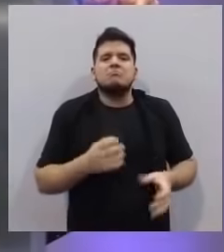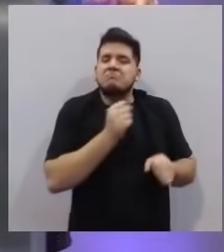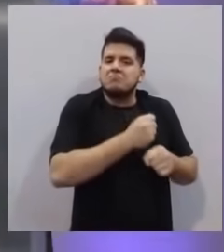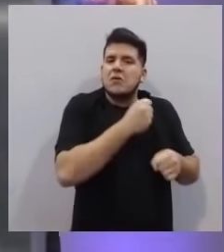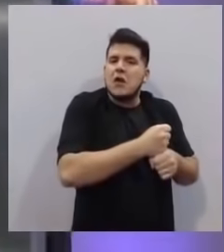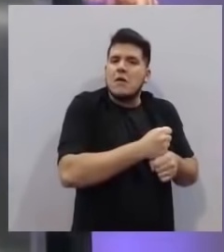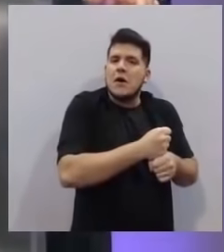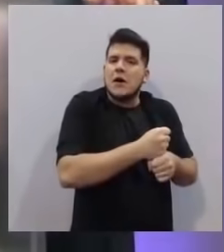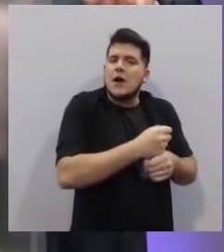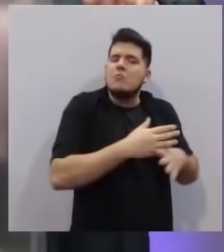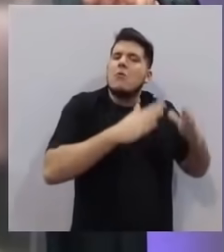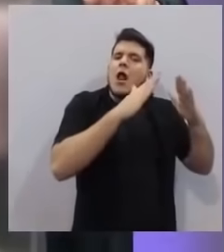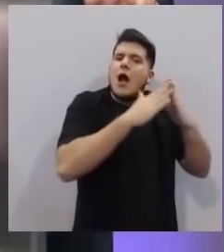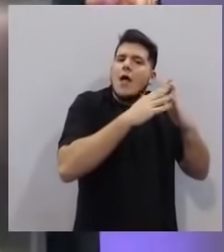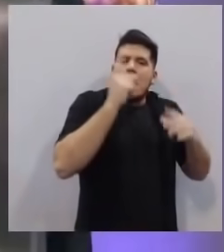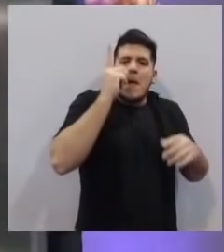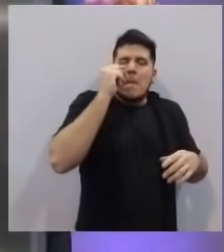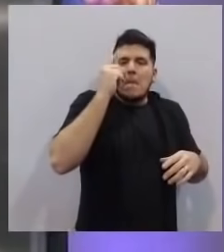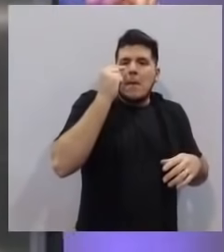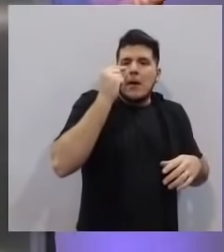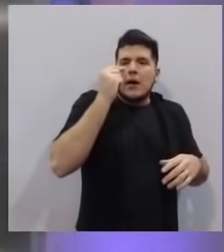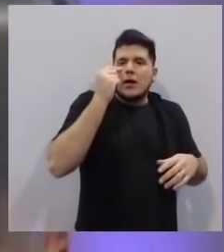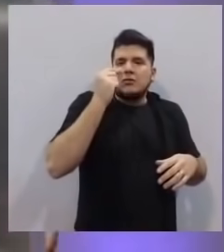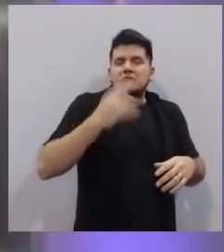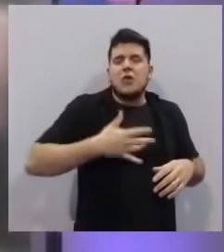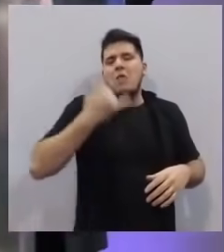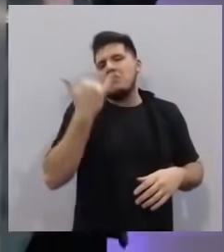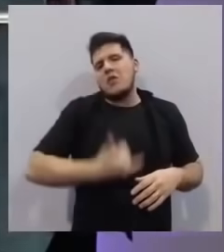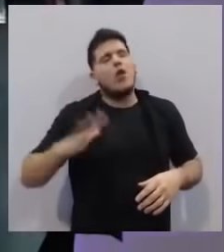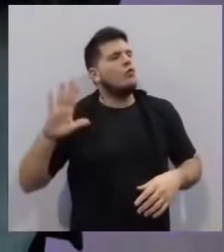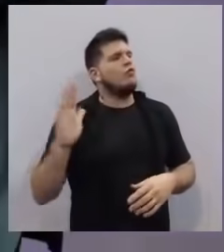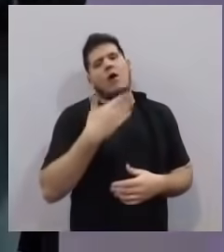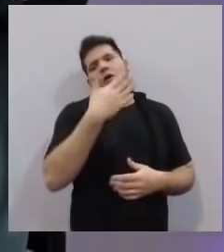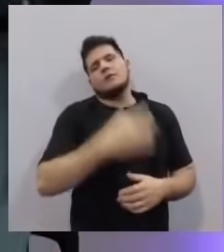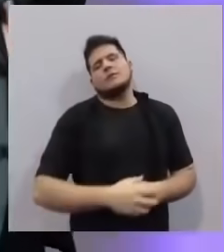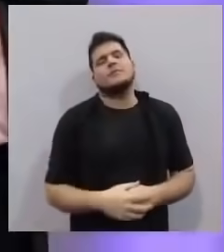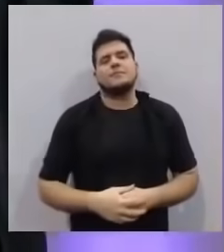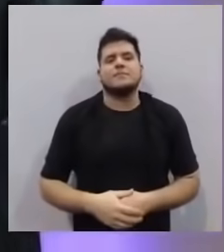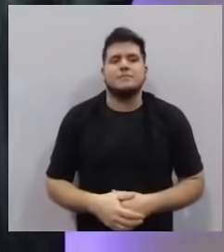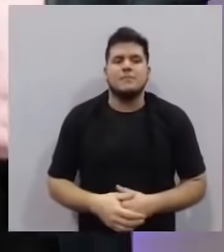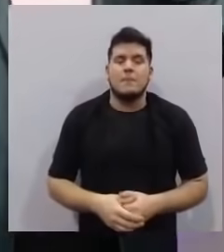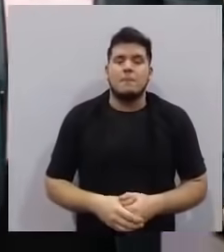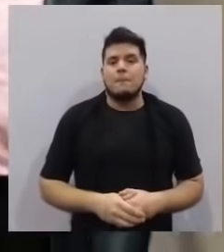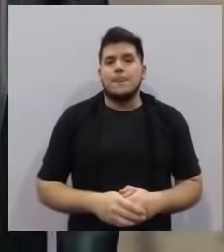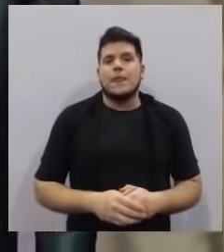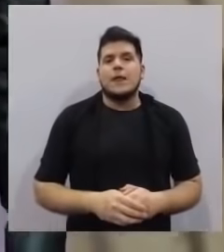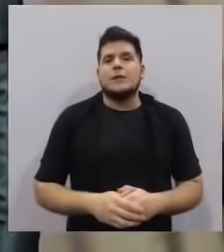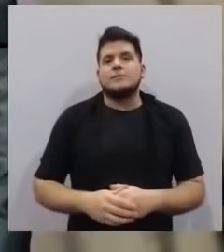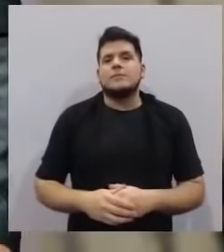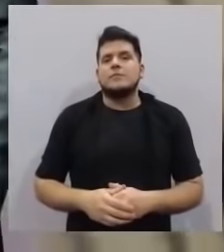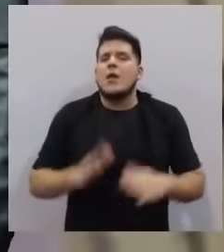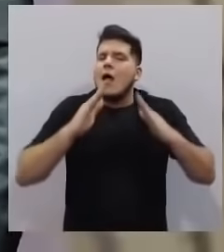en casa de mi padre tim en abundancia es la casa de dios en el reino de dios